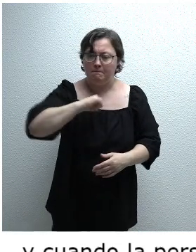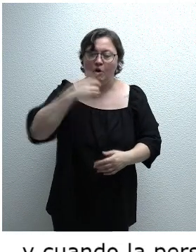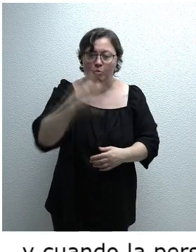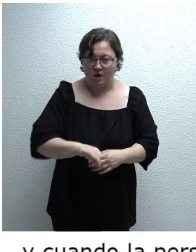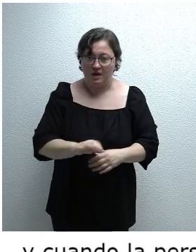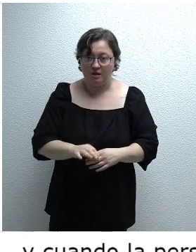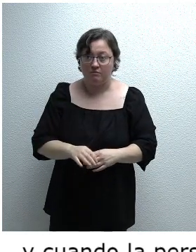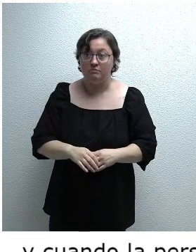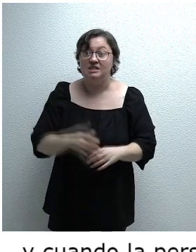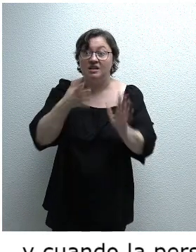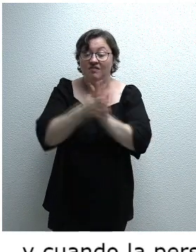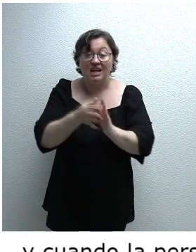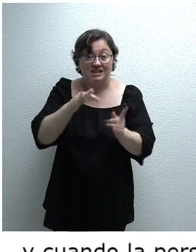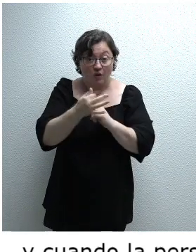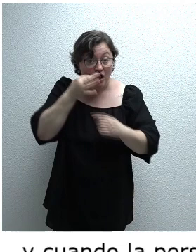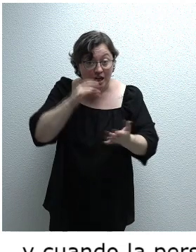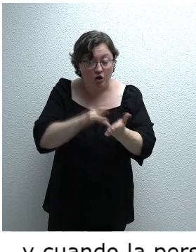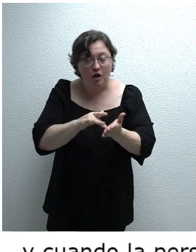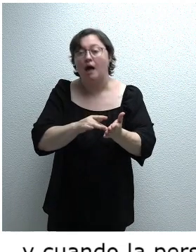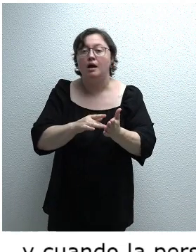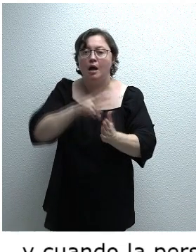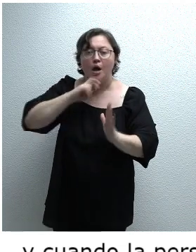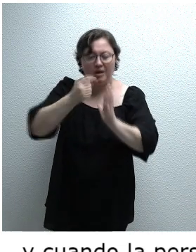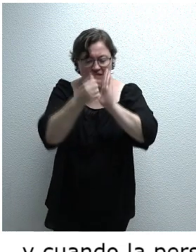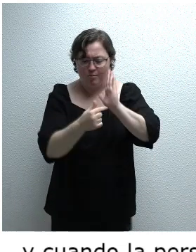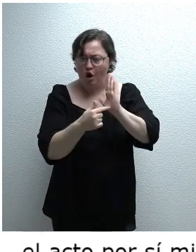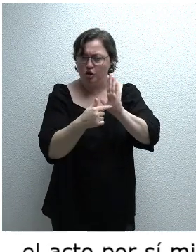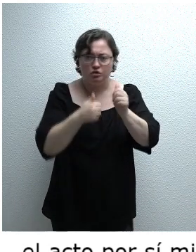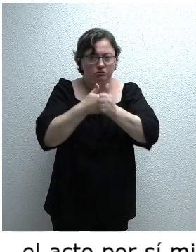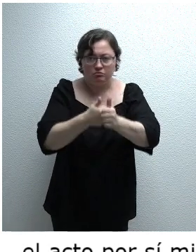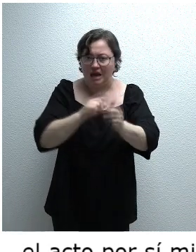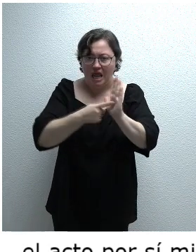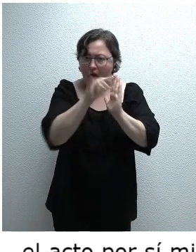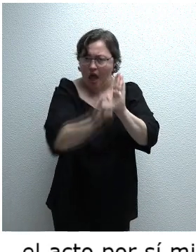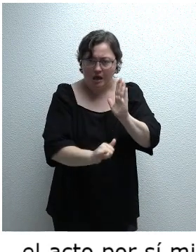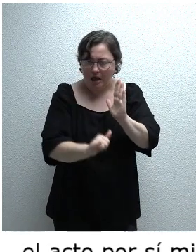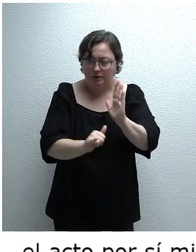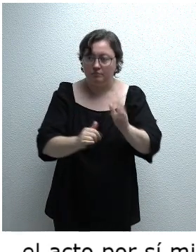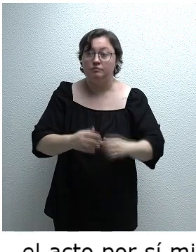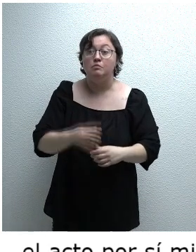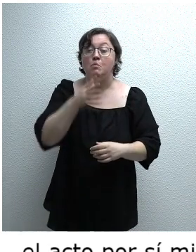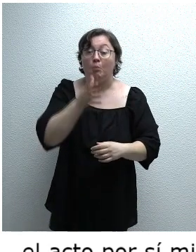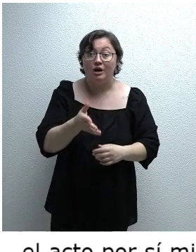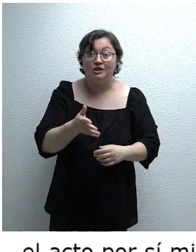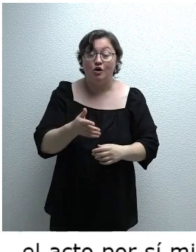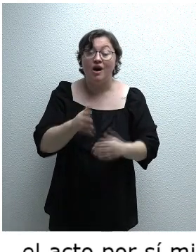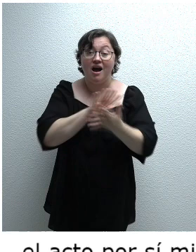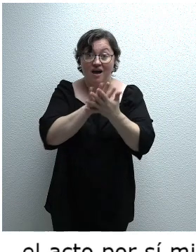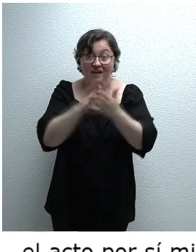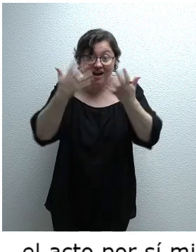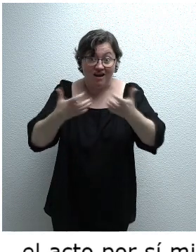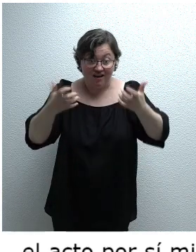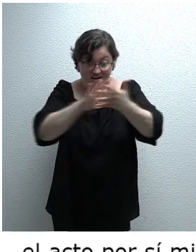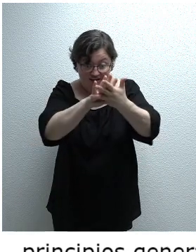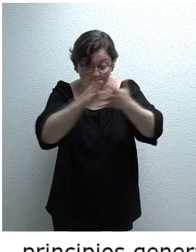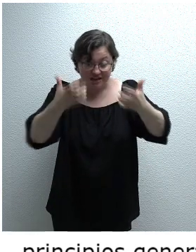los efectos estaríamos a una aplicación de los principios generales que establecidos en nuestra legislación. Por eso ese precepto se refiere